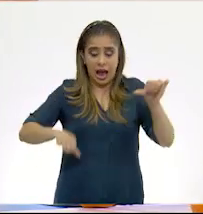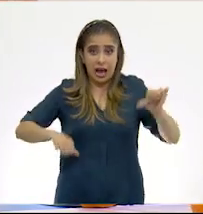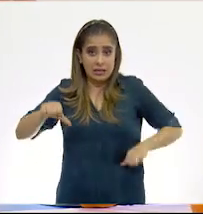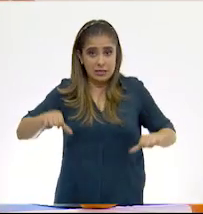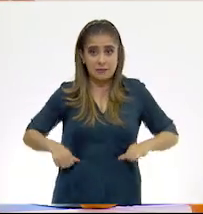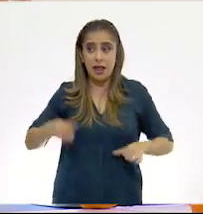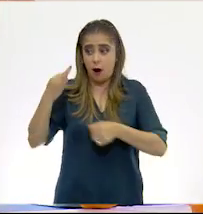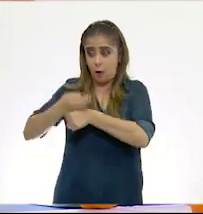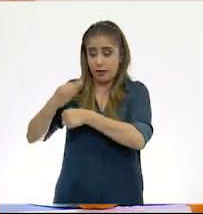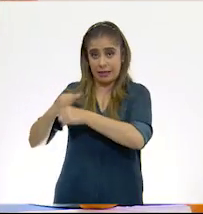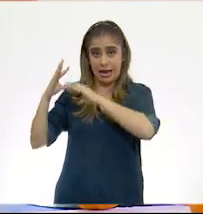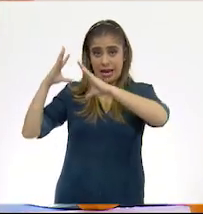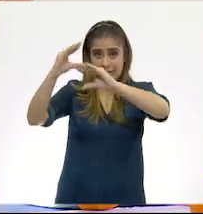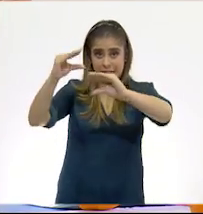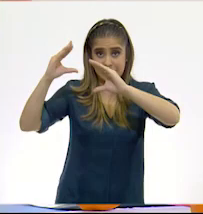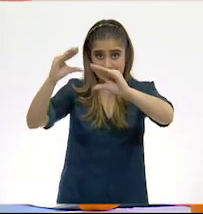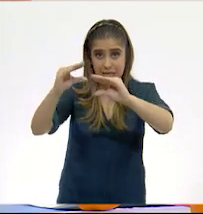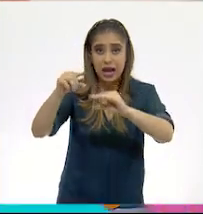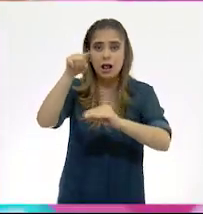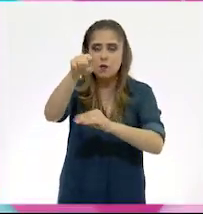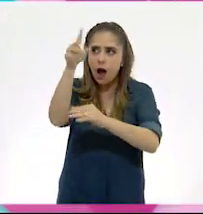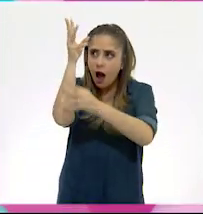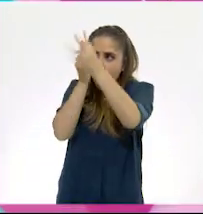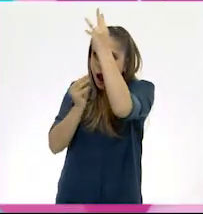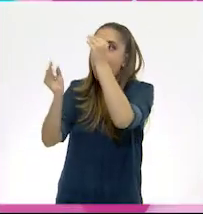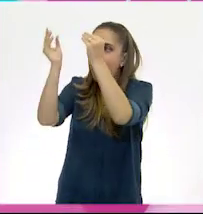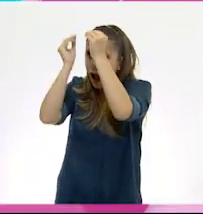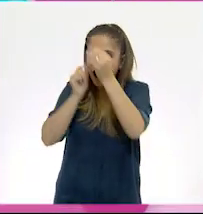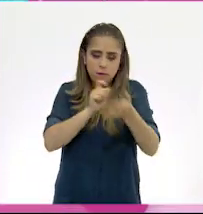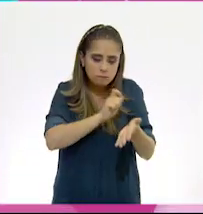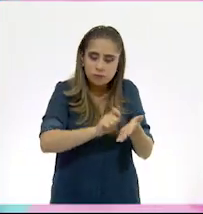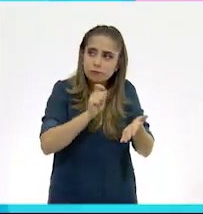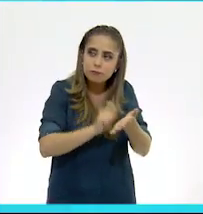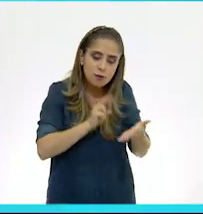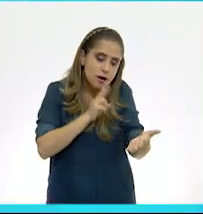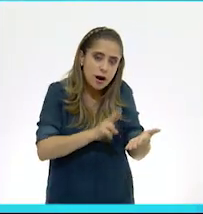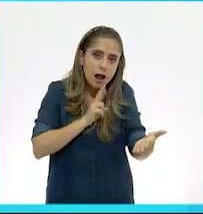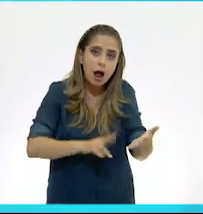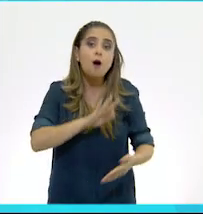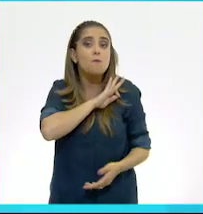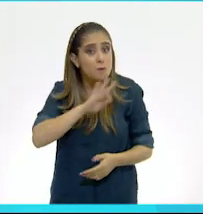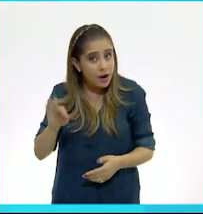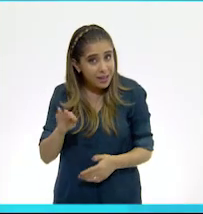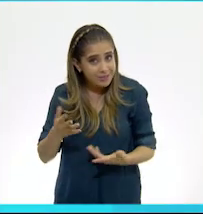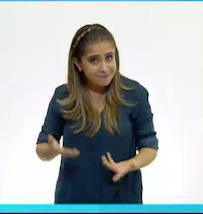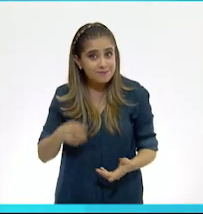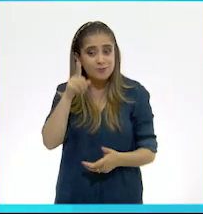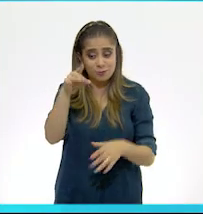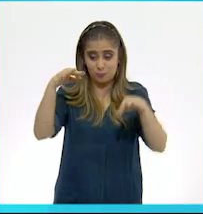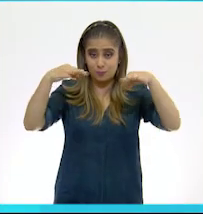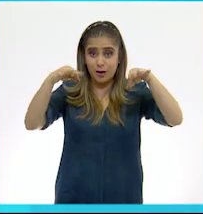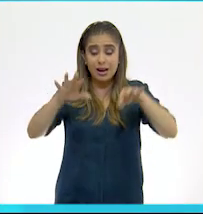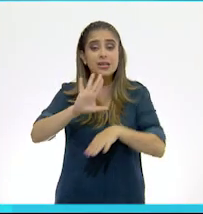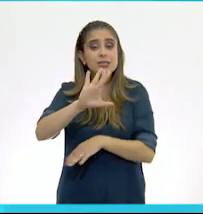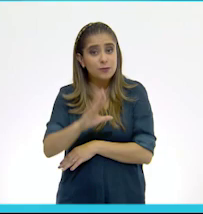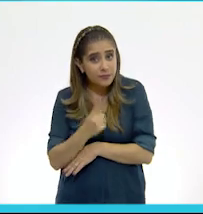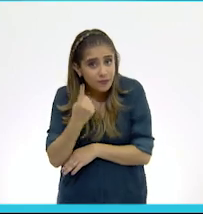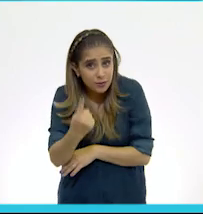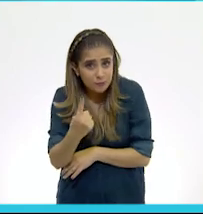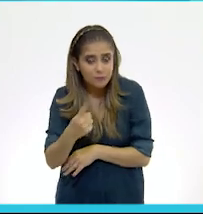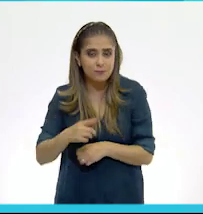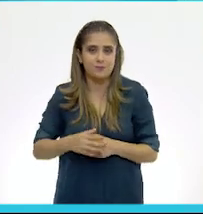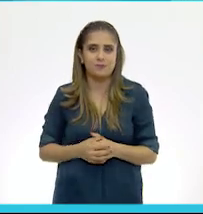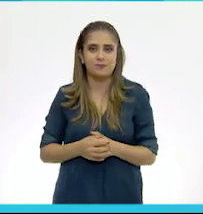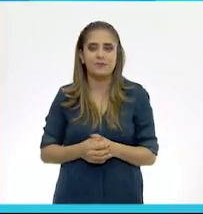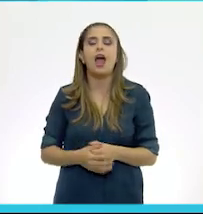realicemos en esta clase les va a servir para poder contestar esta página. Perfecto, página número 51. Así es.